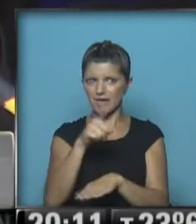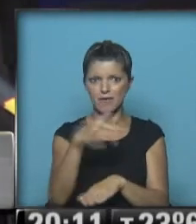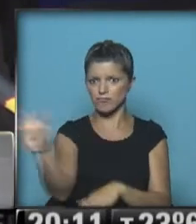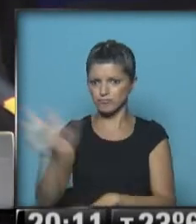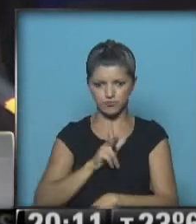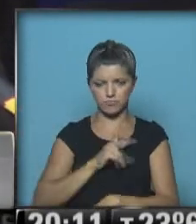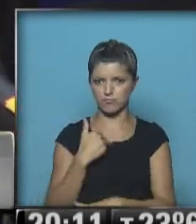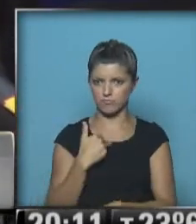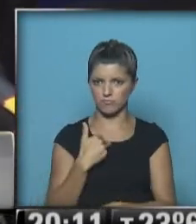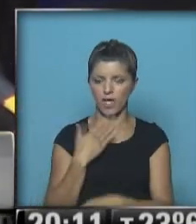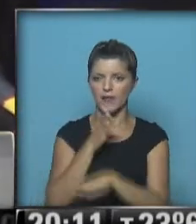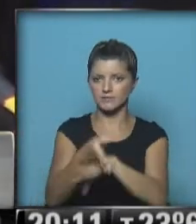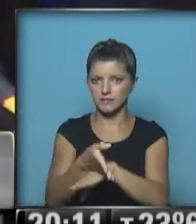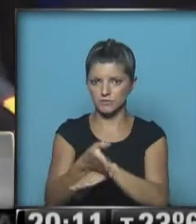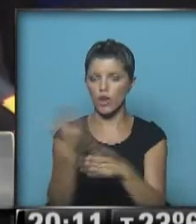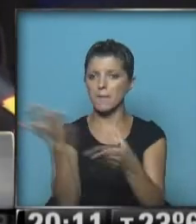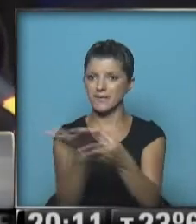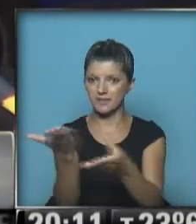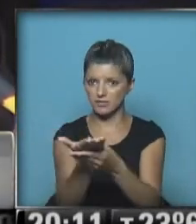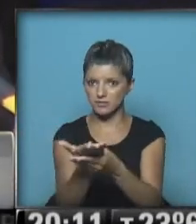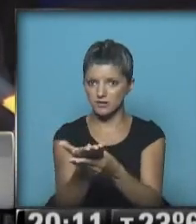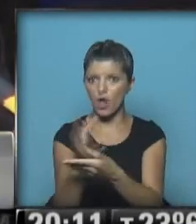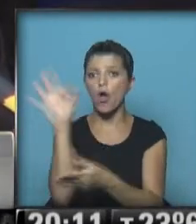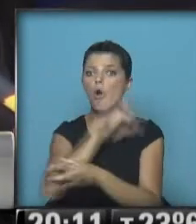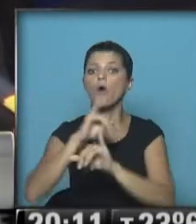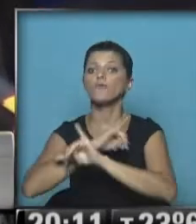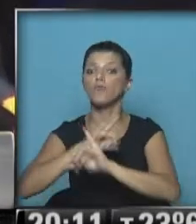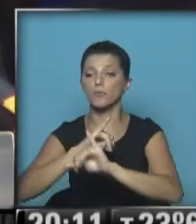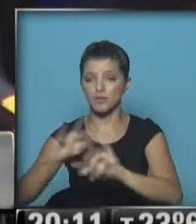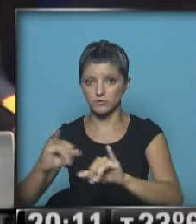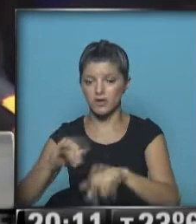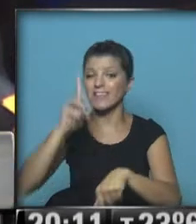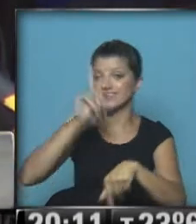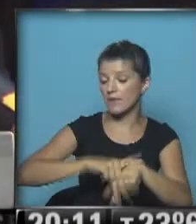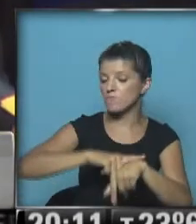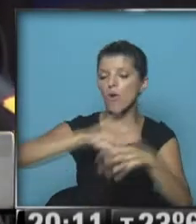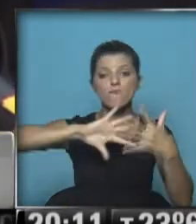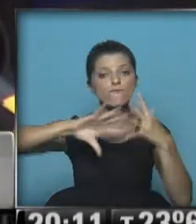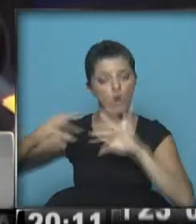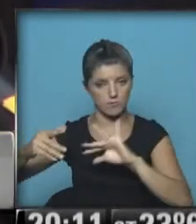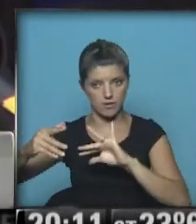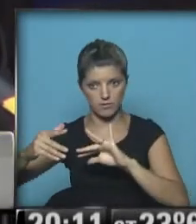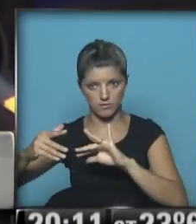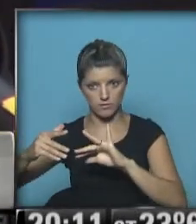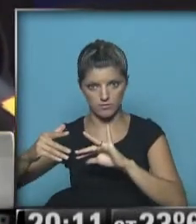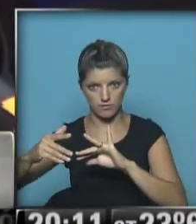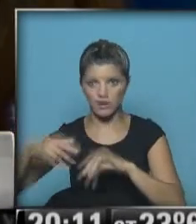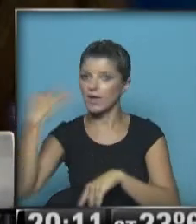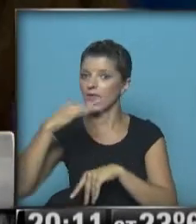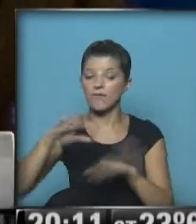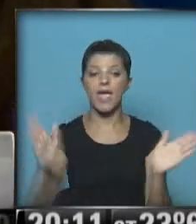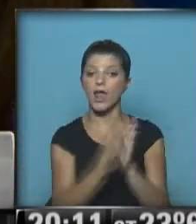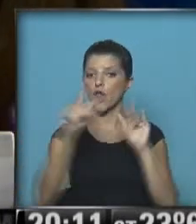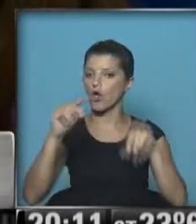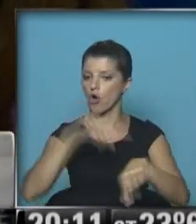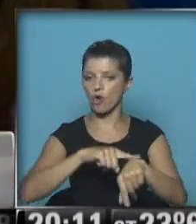por el acceso al expediente o la notificación en tiempo y forma que exige el código